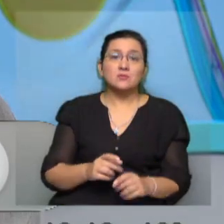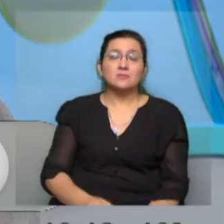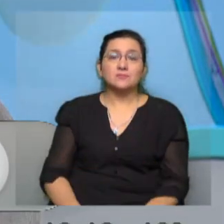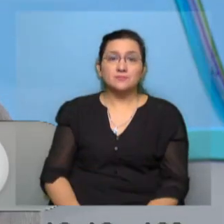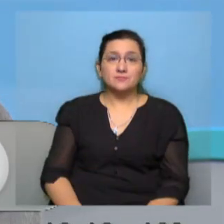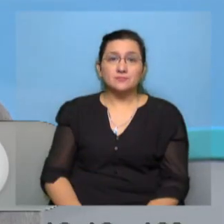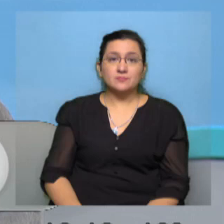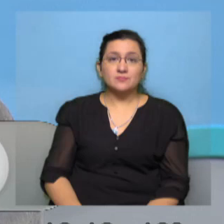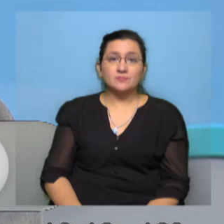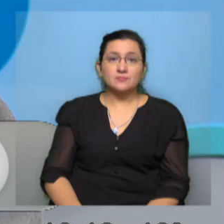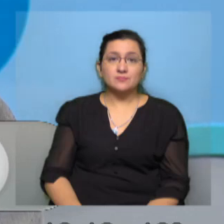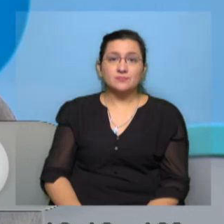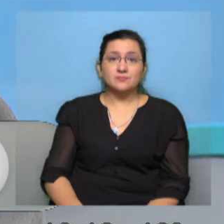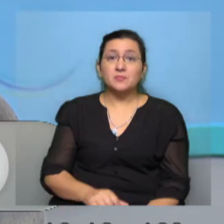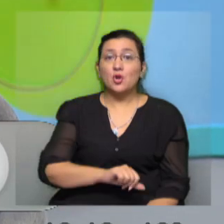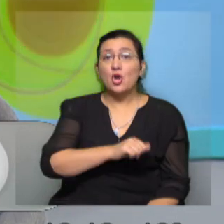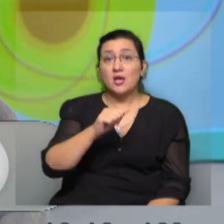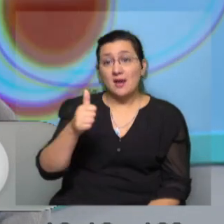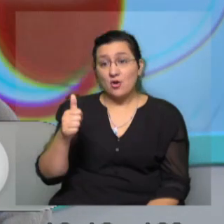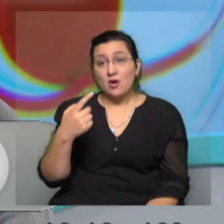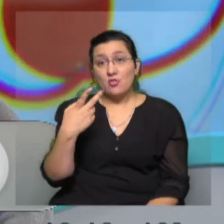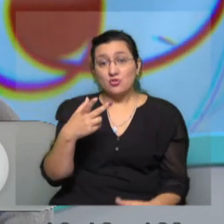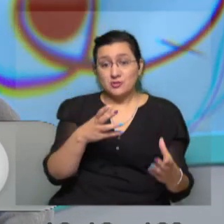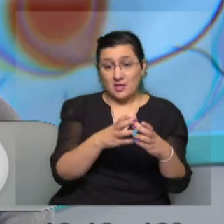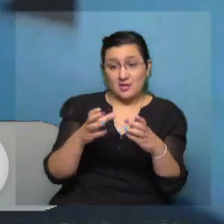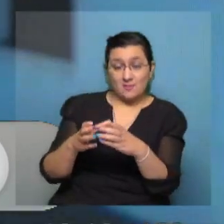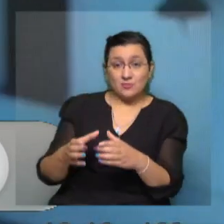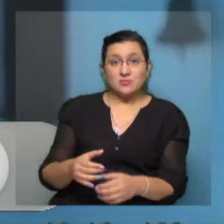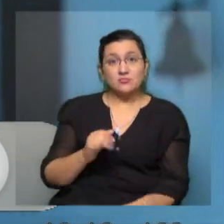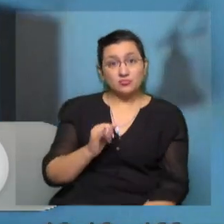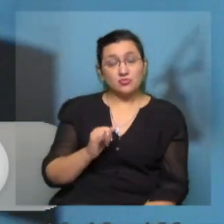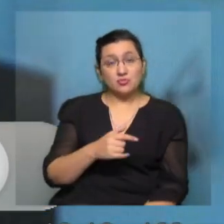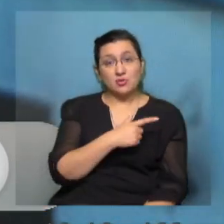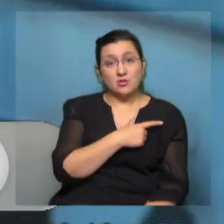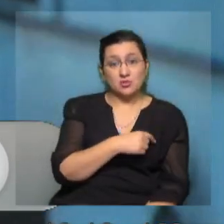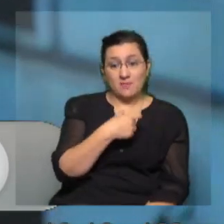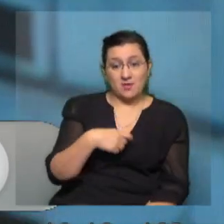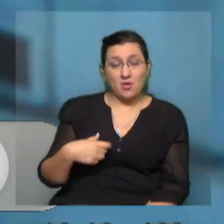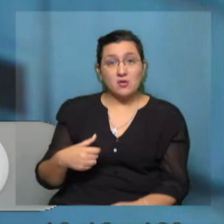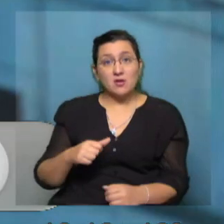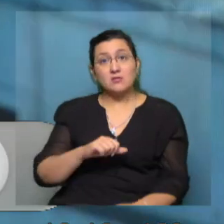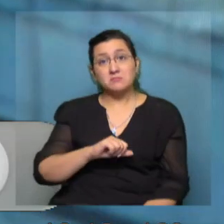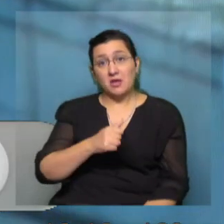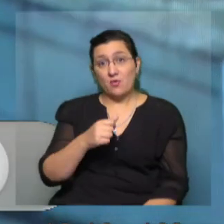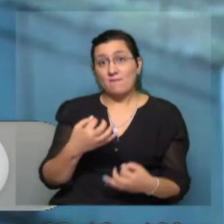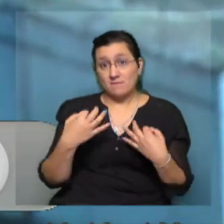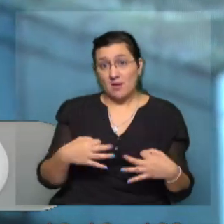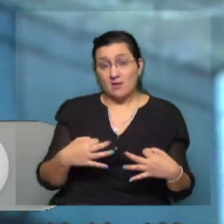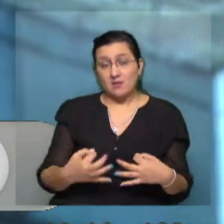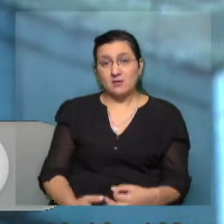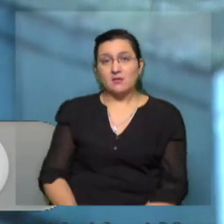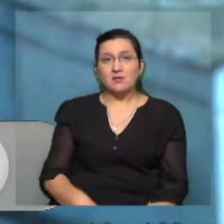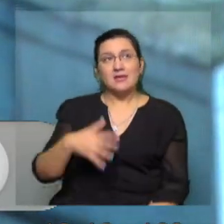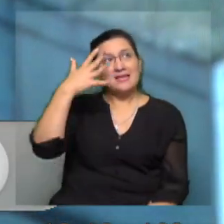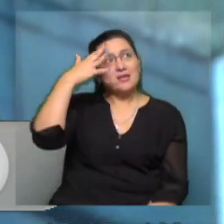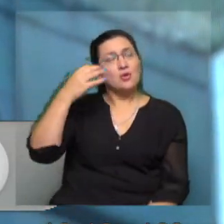Todos, pero le ganaron a los dos grandes. Sí, se ganó a los dos grandes y se ganó bien. Creo que